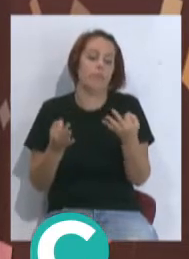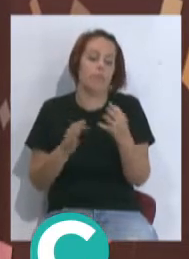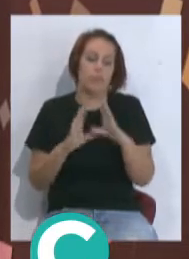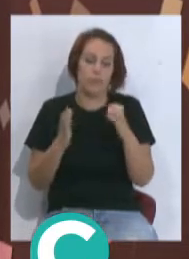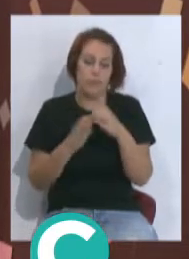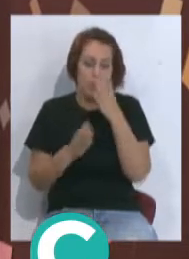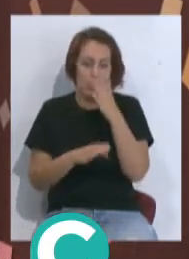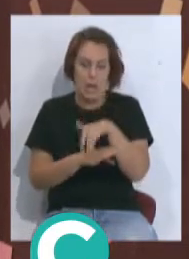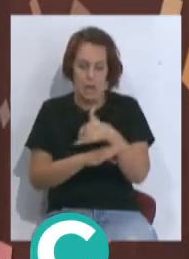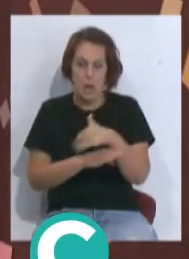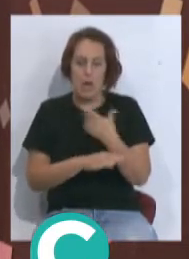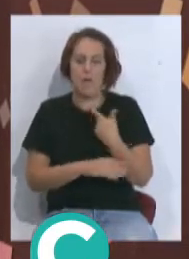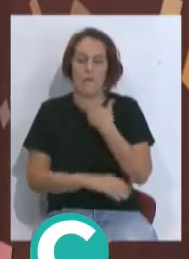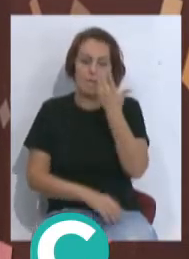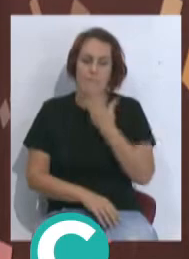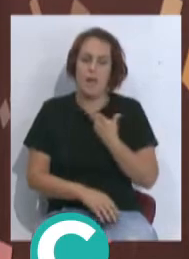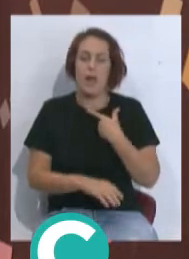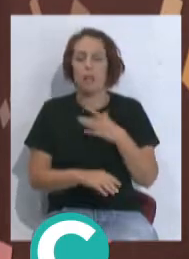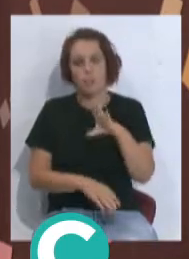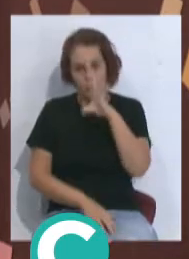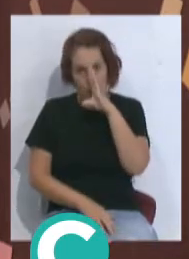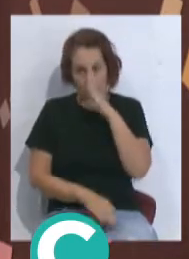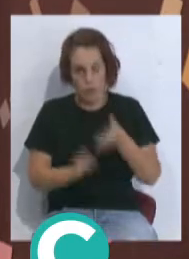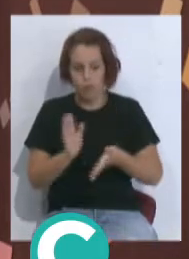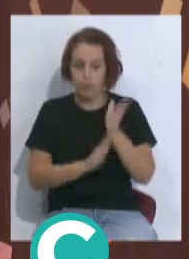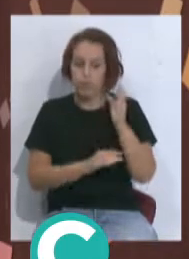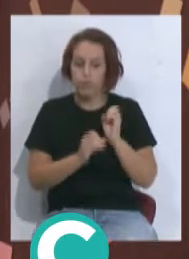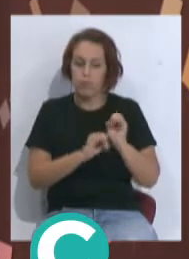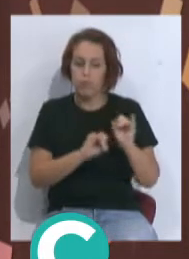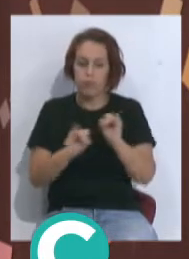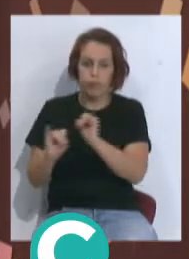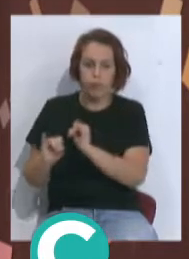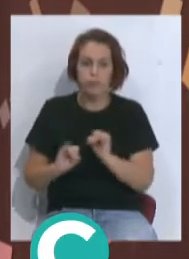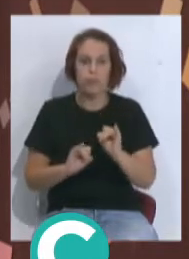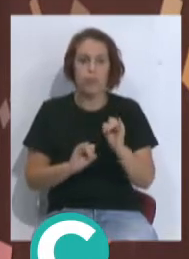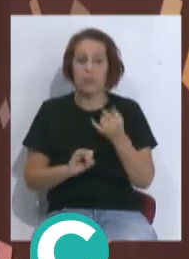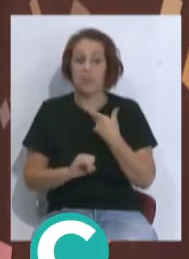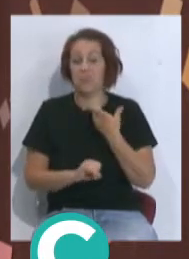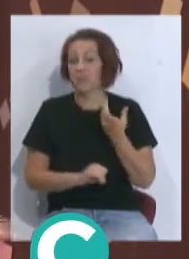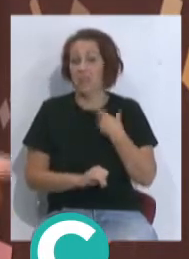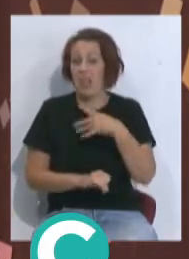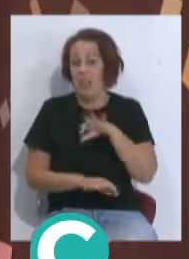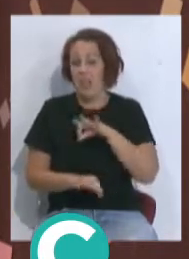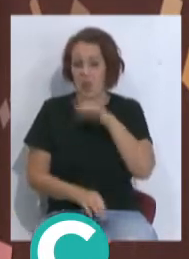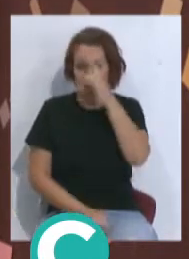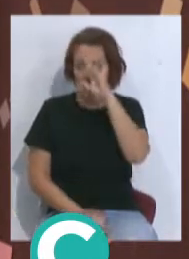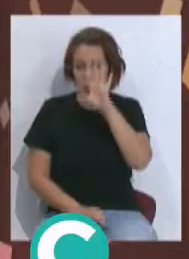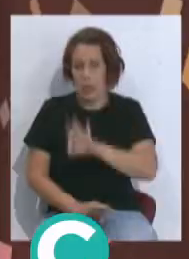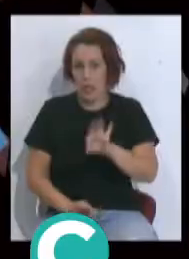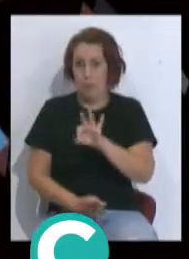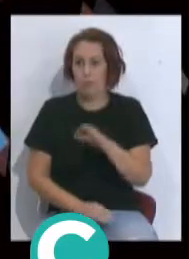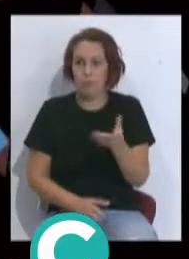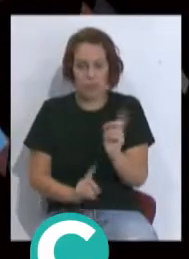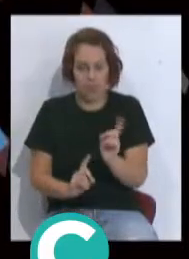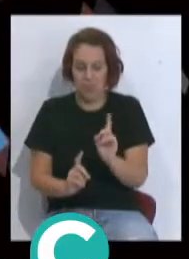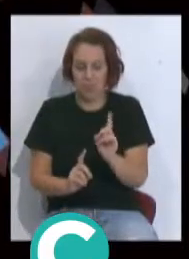agrupaciones callejeras eran partidarias de salir en febrero en su fecha. Me imagino que nos ha sorprendido en ese sentido esa decisión, ¿no? La verdad es que no, yo